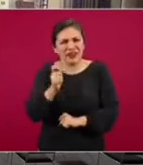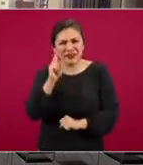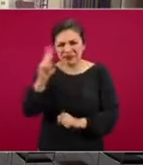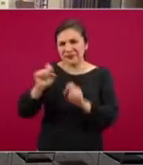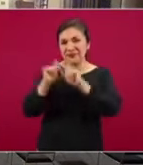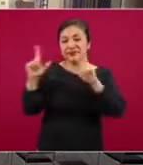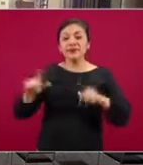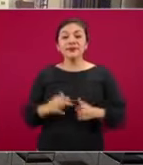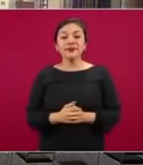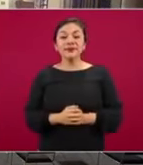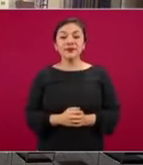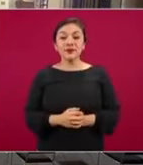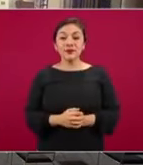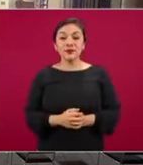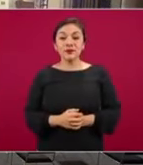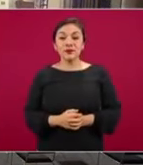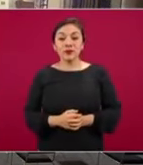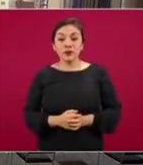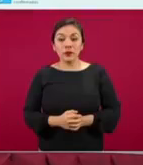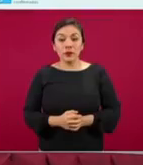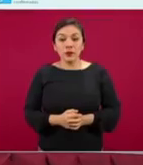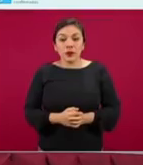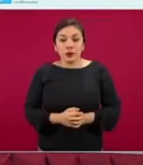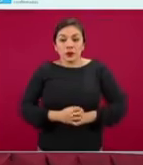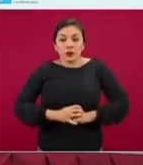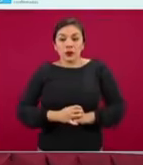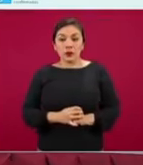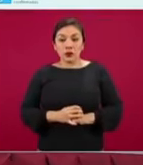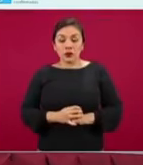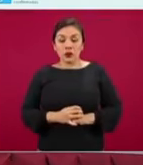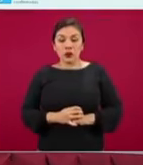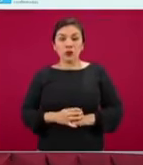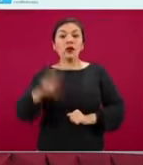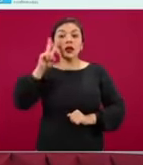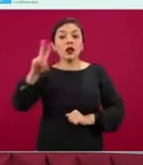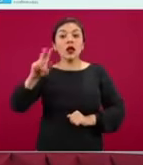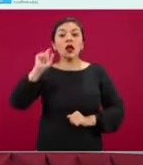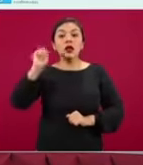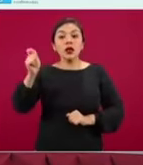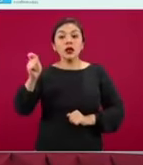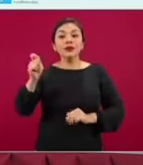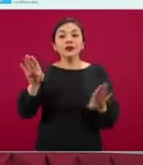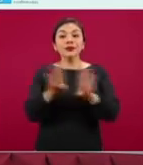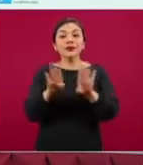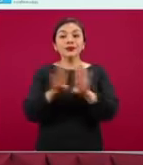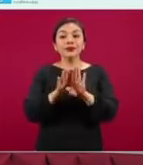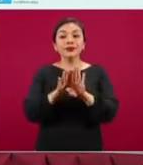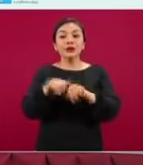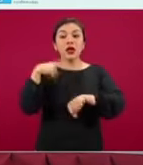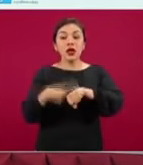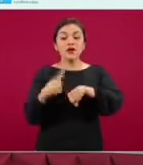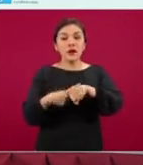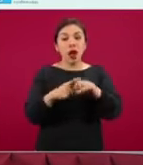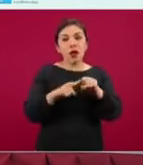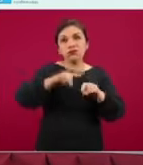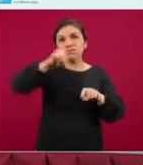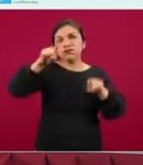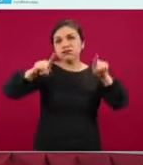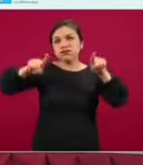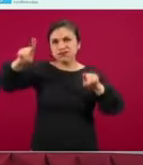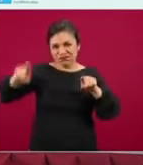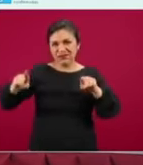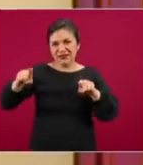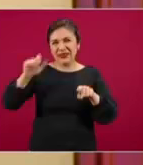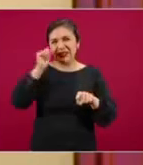la siguiente diapositiva, muchas gracias. Aquí tenemos precisamente nuestra curva epidémica, es un gráfico